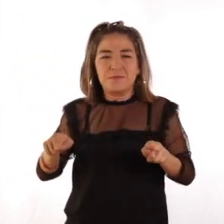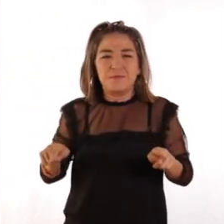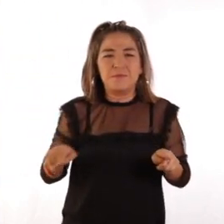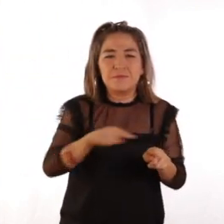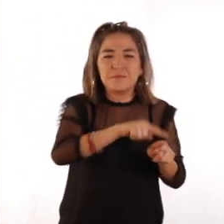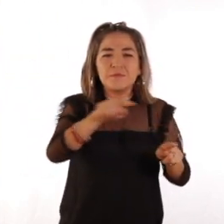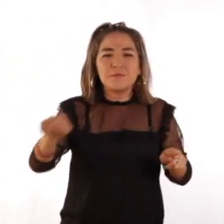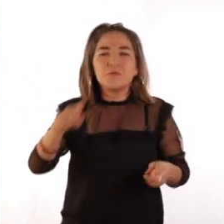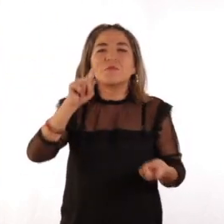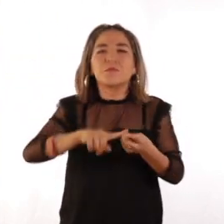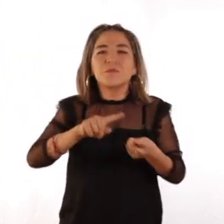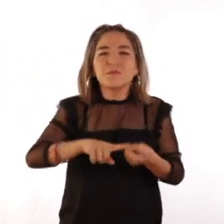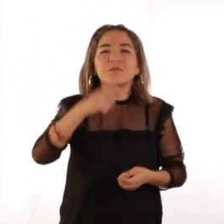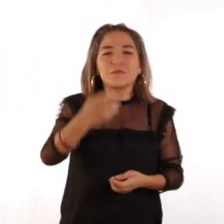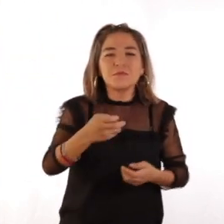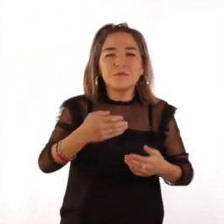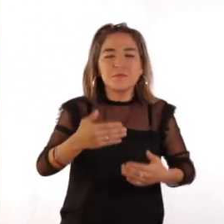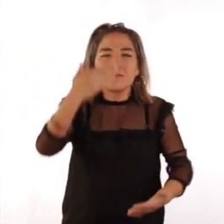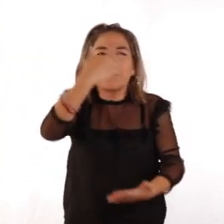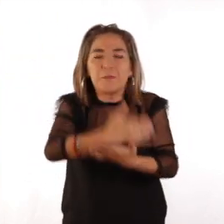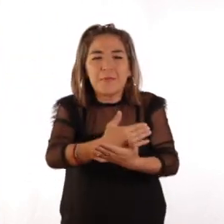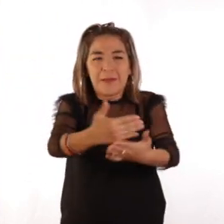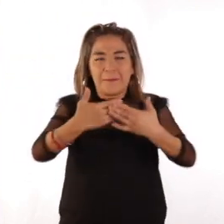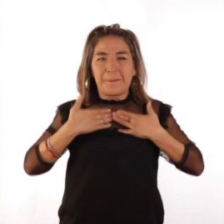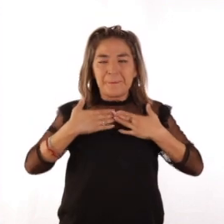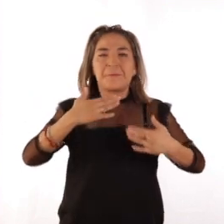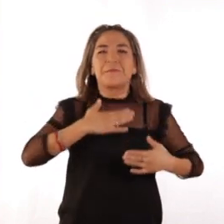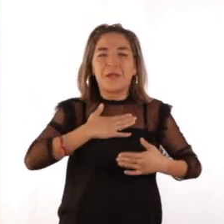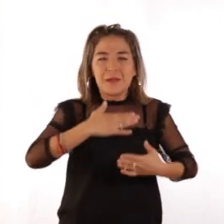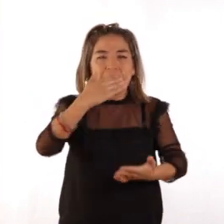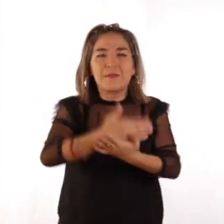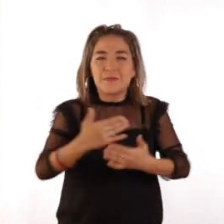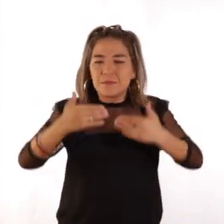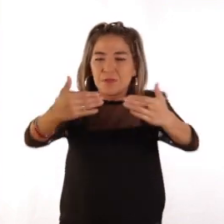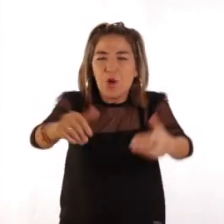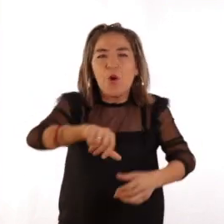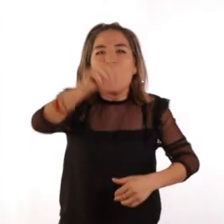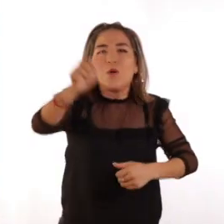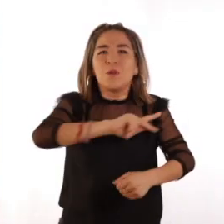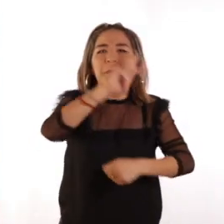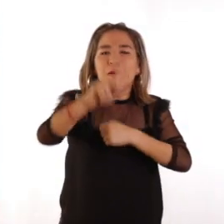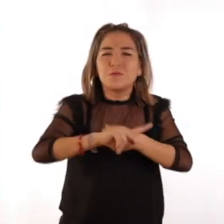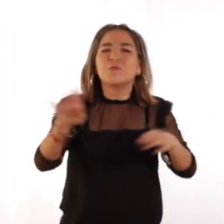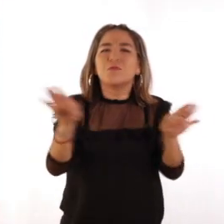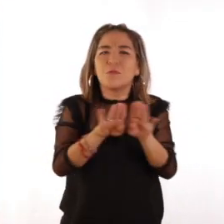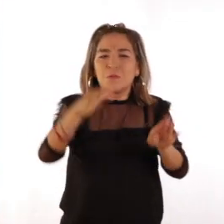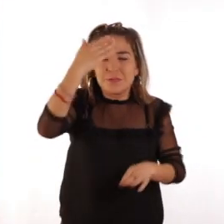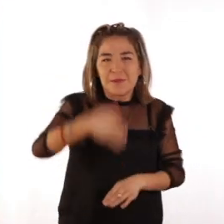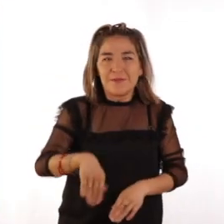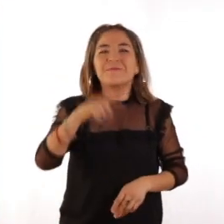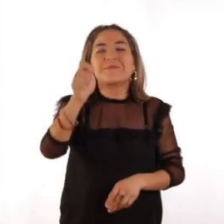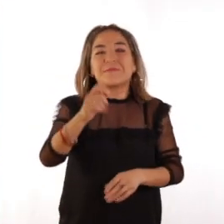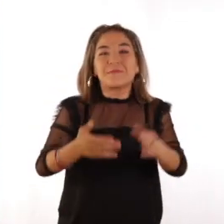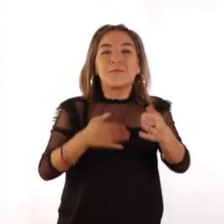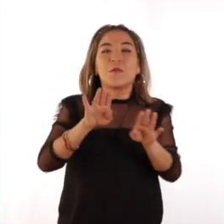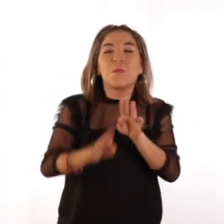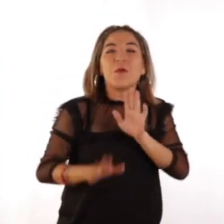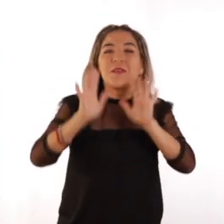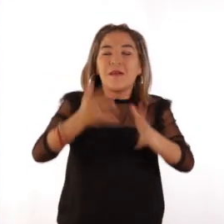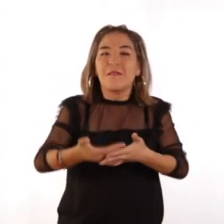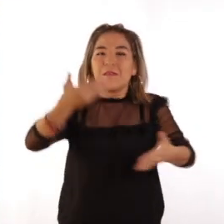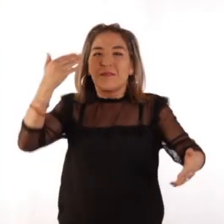¿Cómo sabemos hasta dónde nos toca de mar al país y hasta dónde termina? Una vez más, deriva de